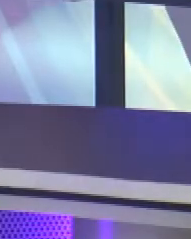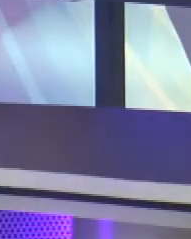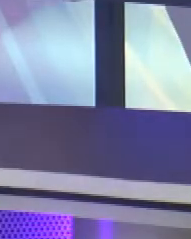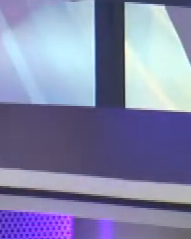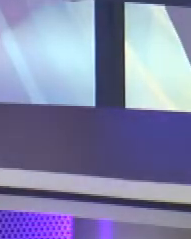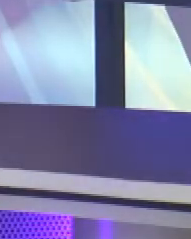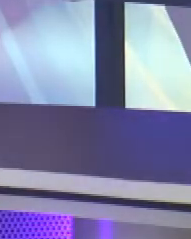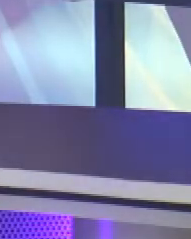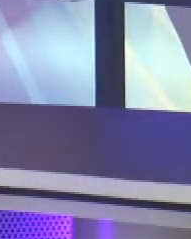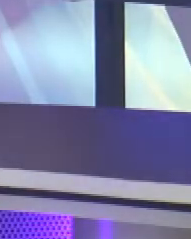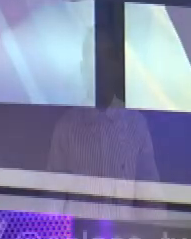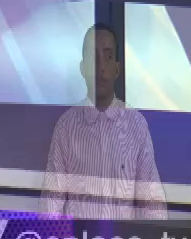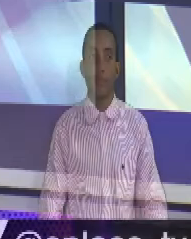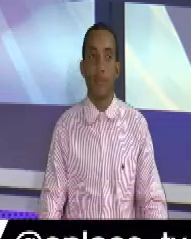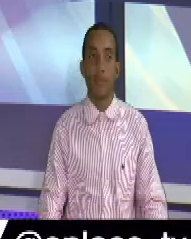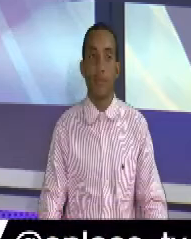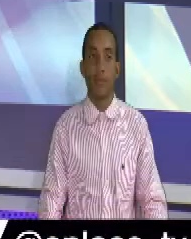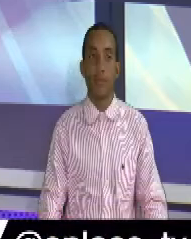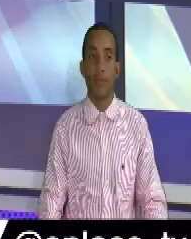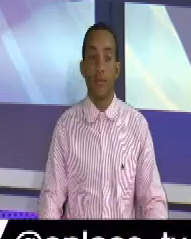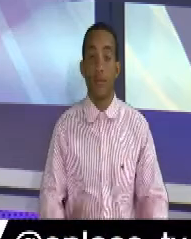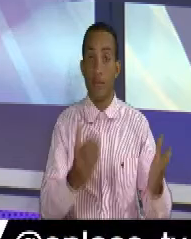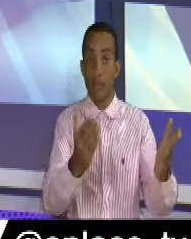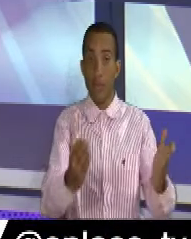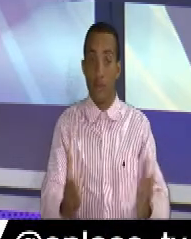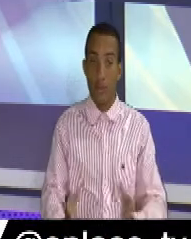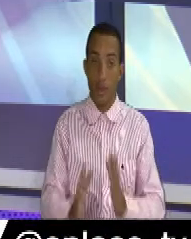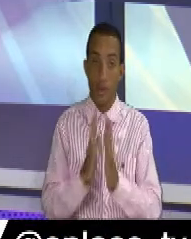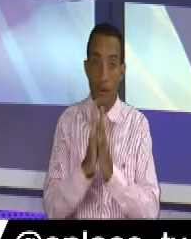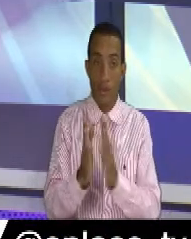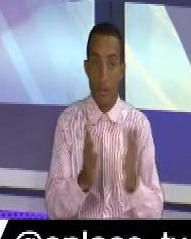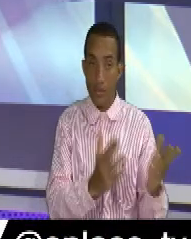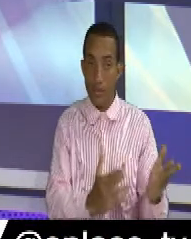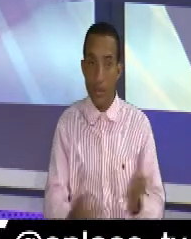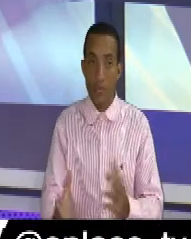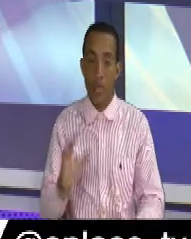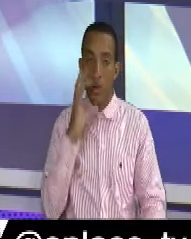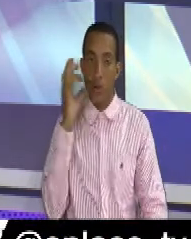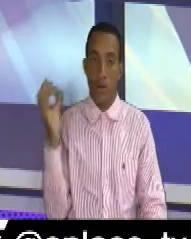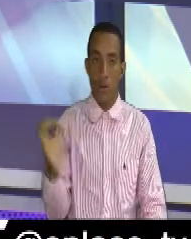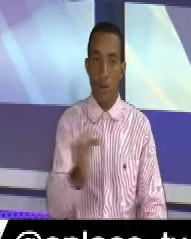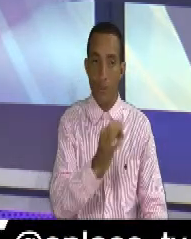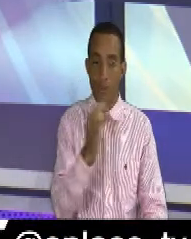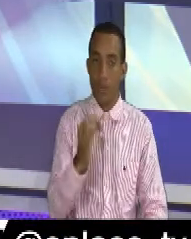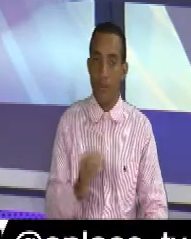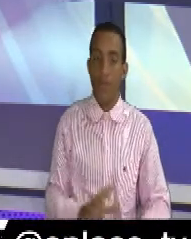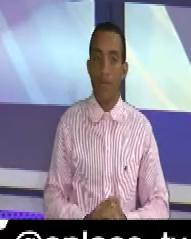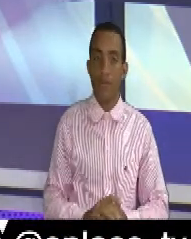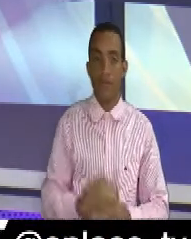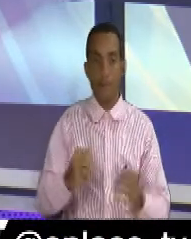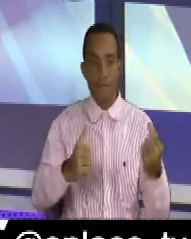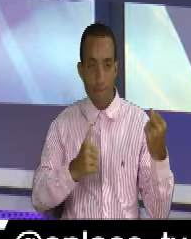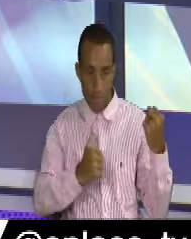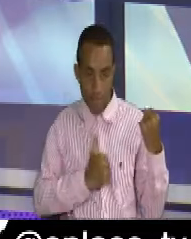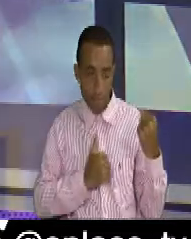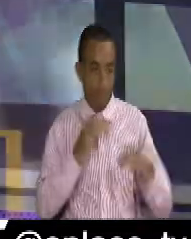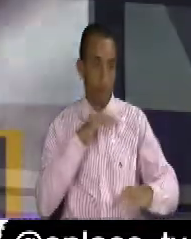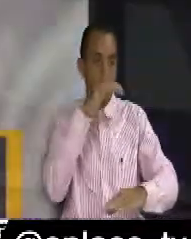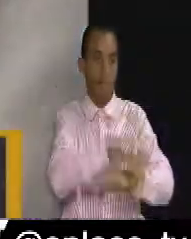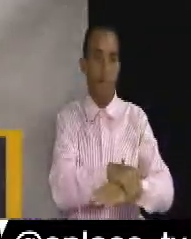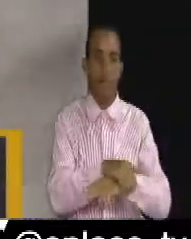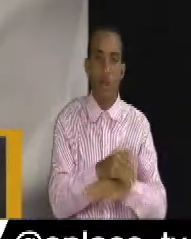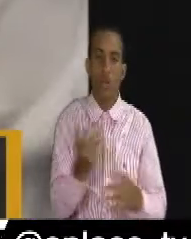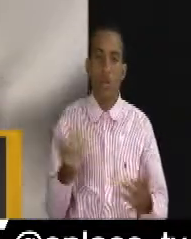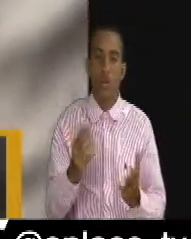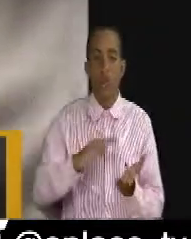Bienvenidos al desarrollo de nuestra información. Hombres de la 5ª Brigada del Ejército Nacional capturaron en las últimas horas en la población de Florida